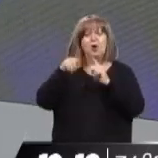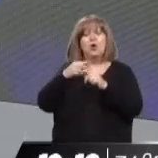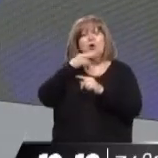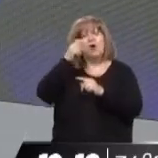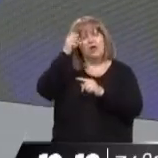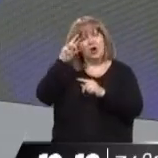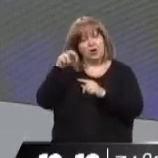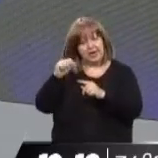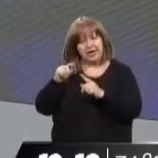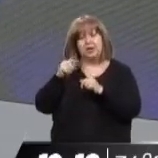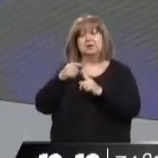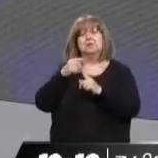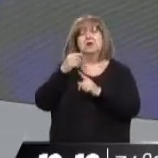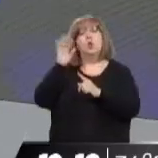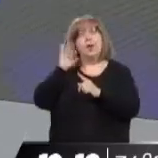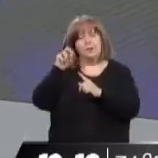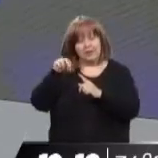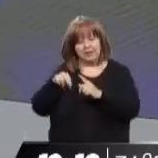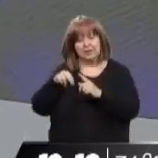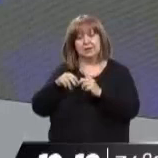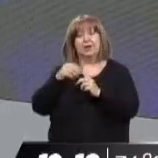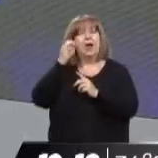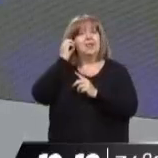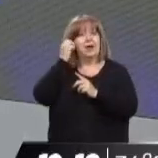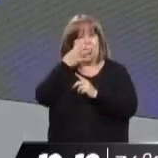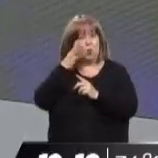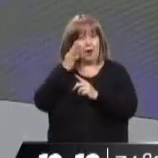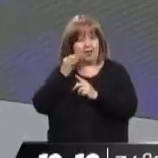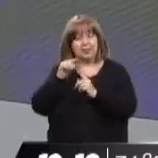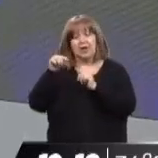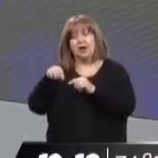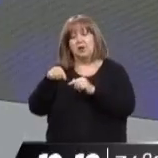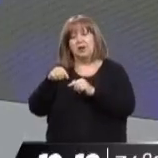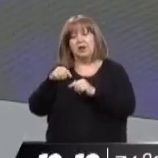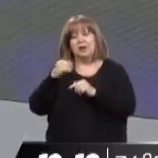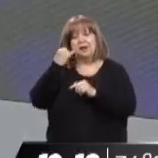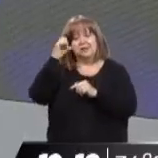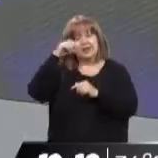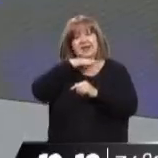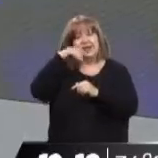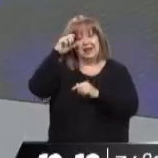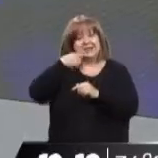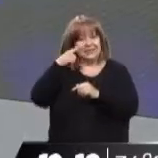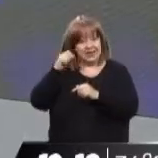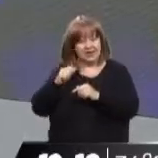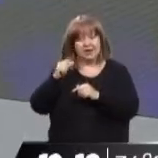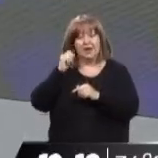de 40 años, en el departamento de Guaymallén, y ahora tenemos que hablar del femicidio de Jessica Holguín aquí en el